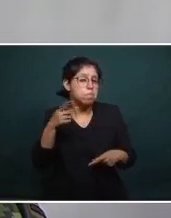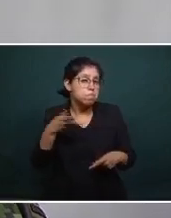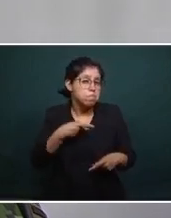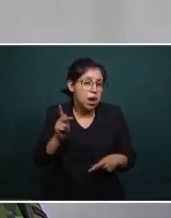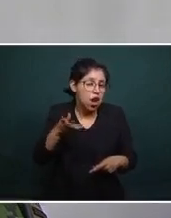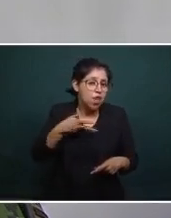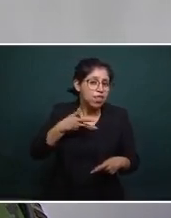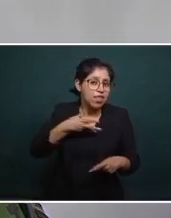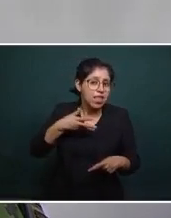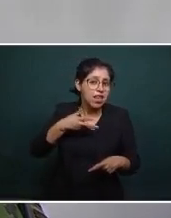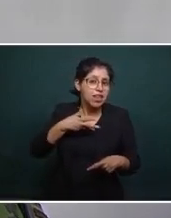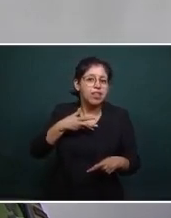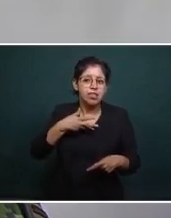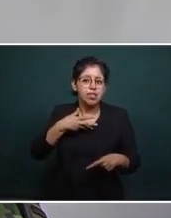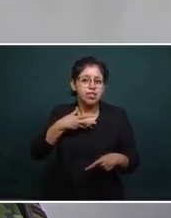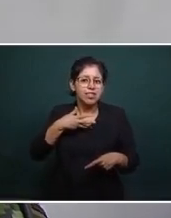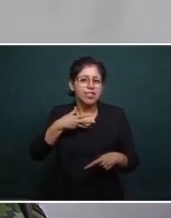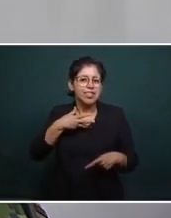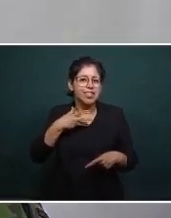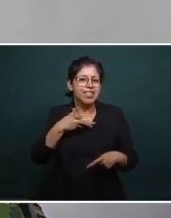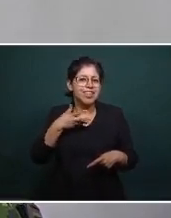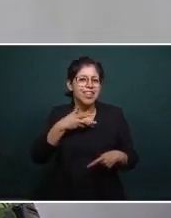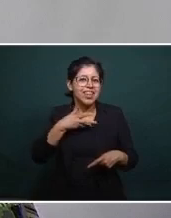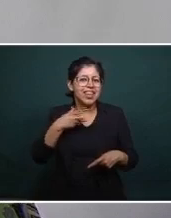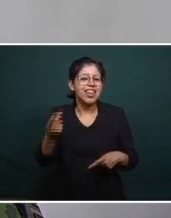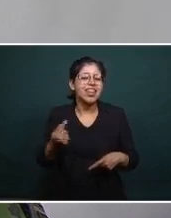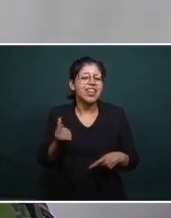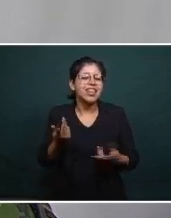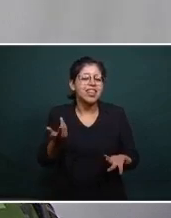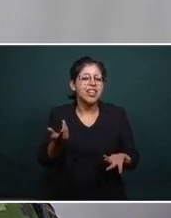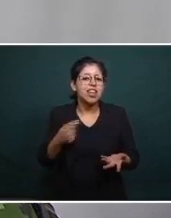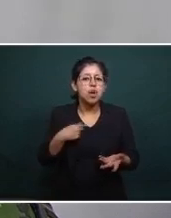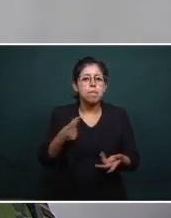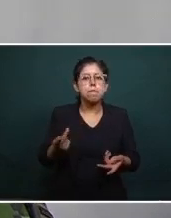a un procedimiento, cubrir unos requisitos.